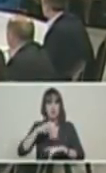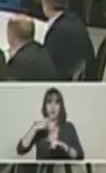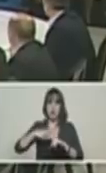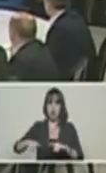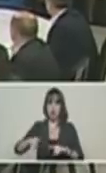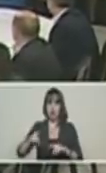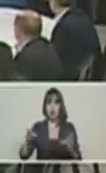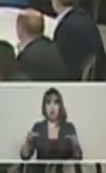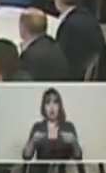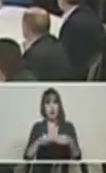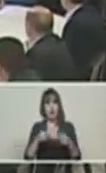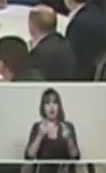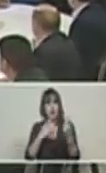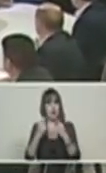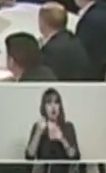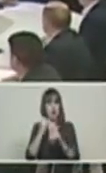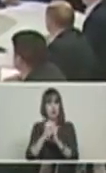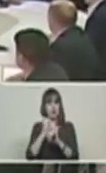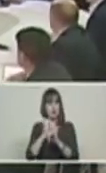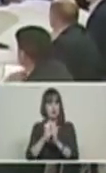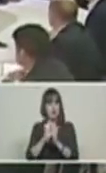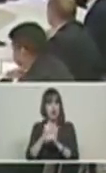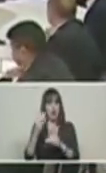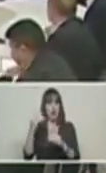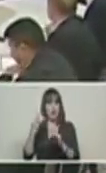moneda digital petrolera, el Petro,